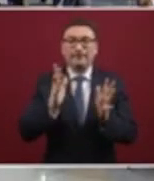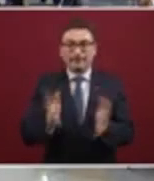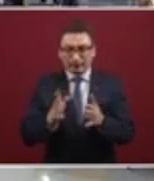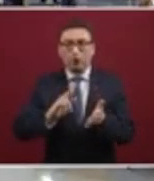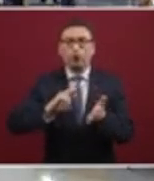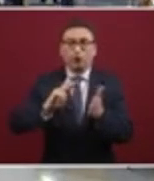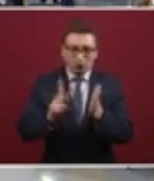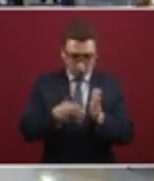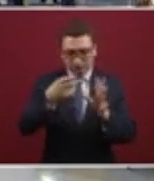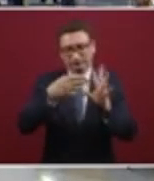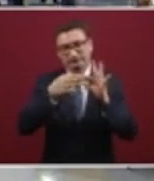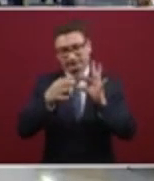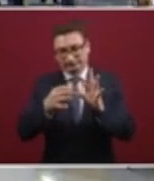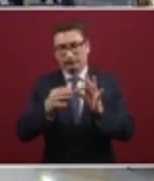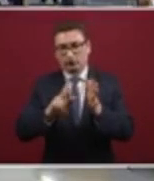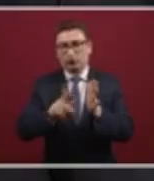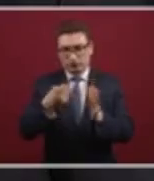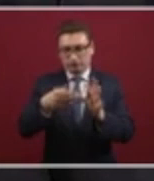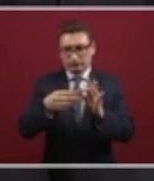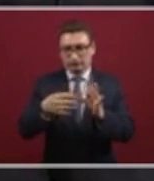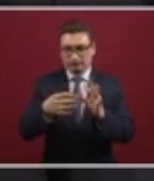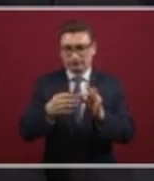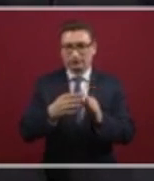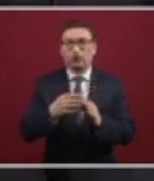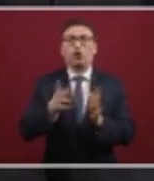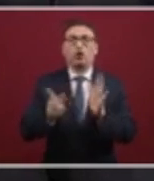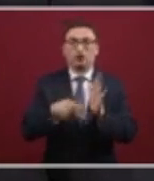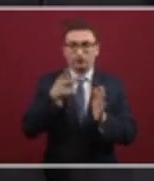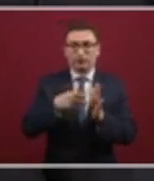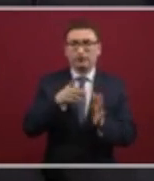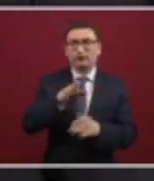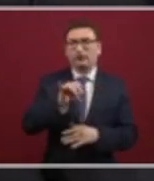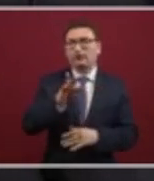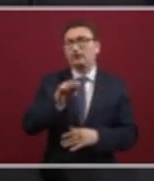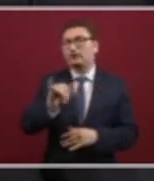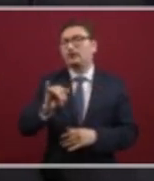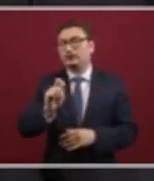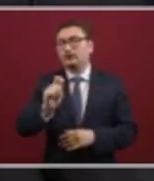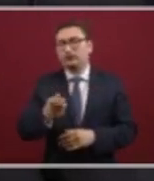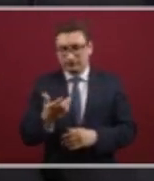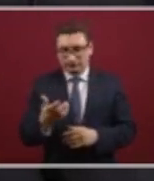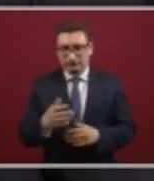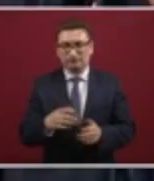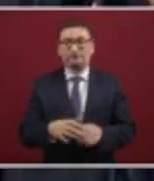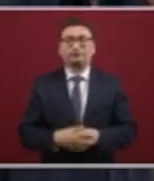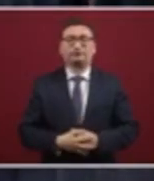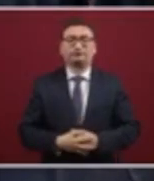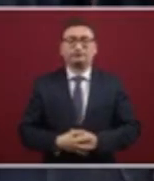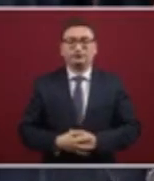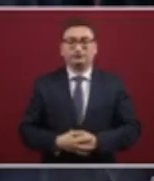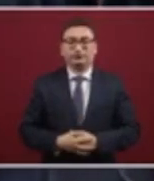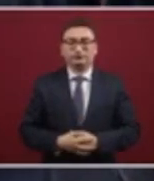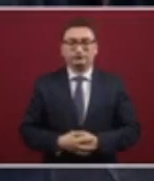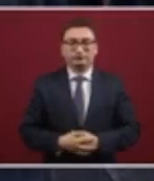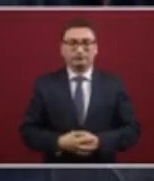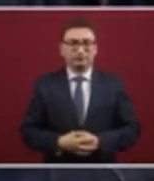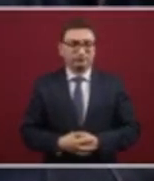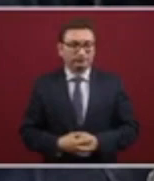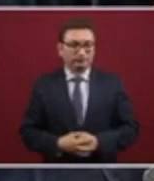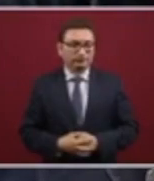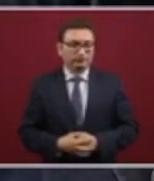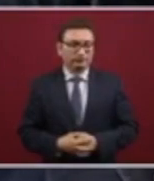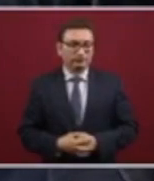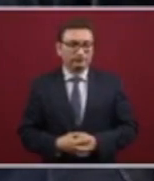voy a definir de nuevo lo de fifí. Señor presidente, y usted aspira a que tengamos salud de primer mundo, pero no